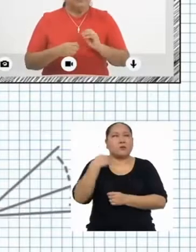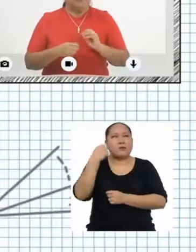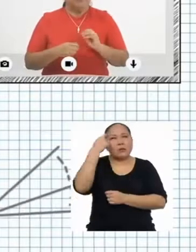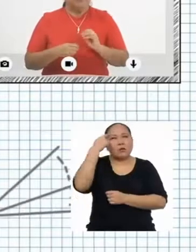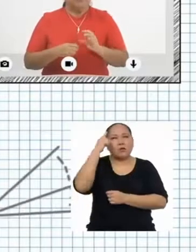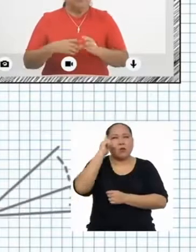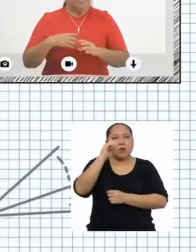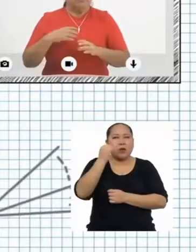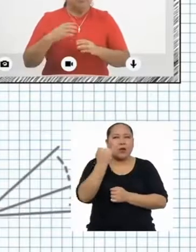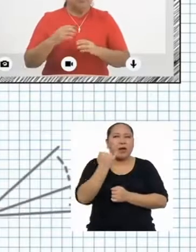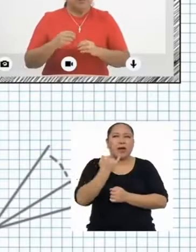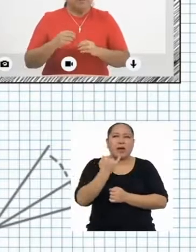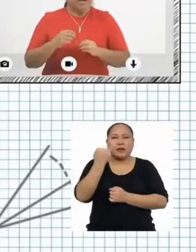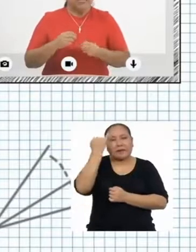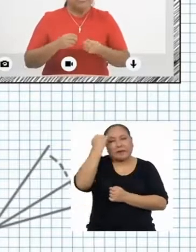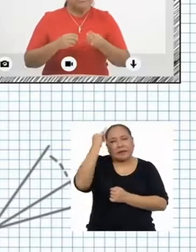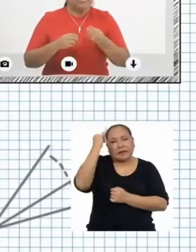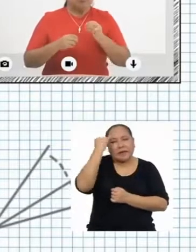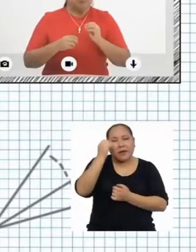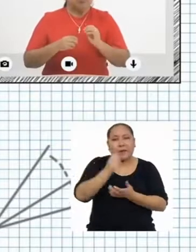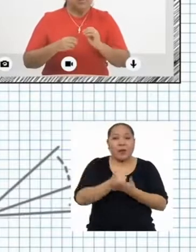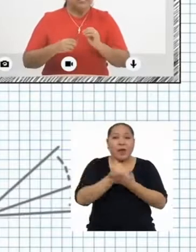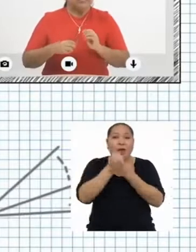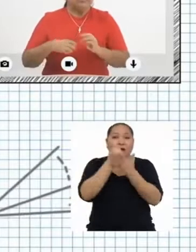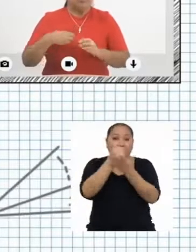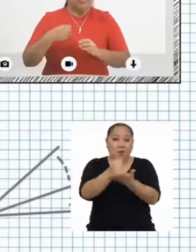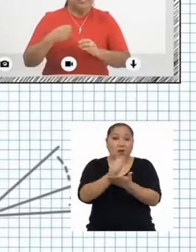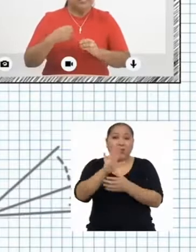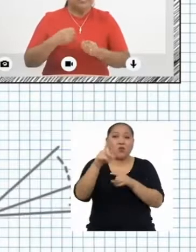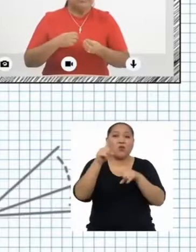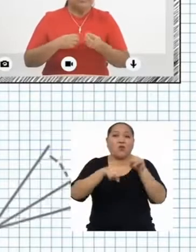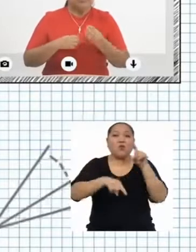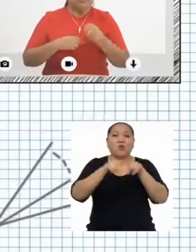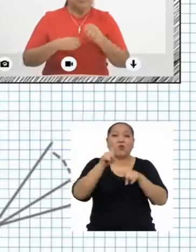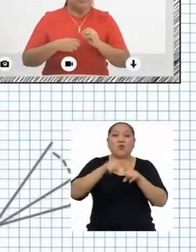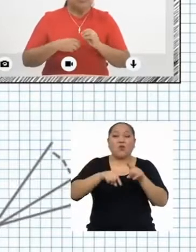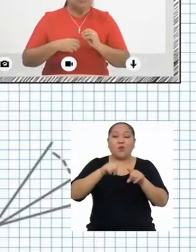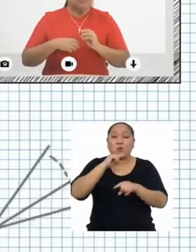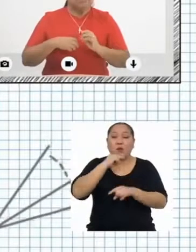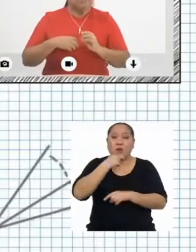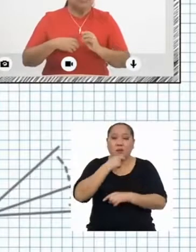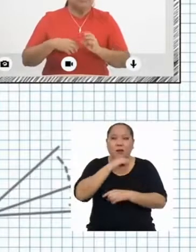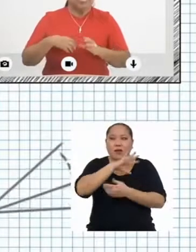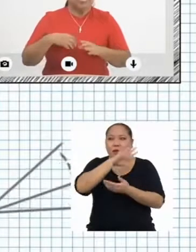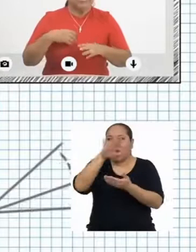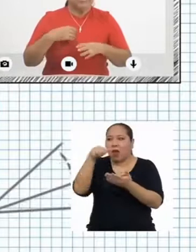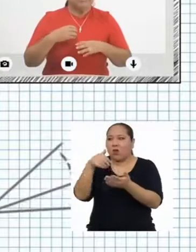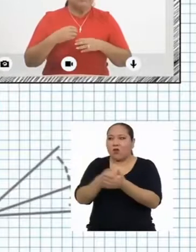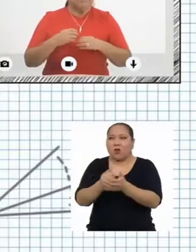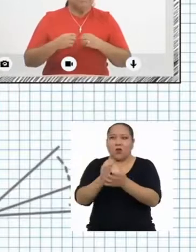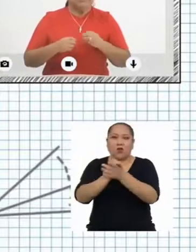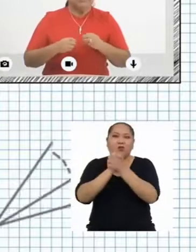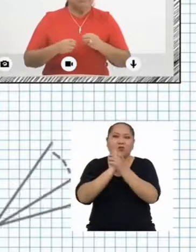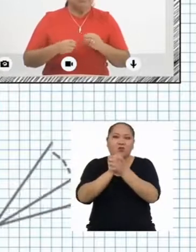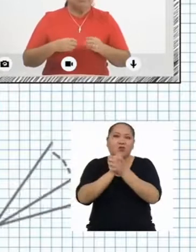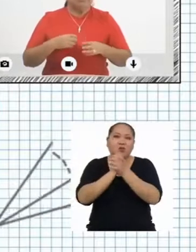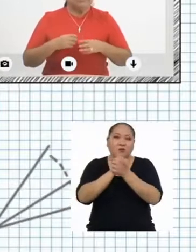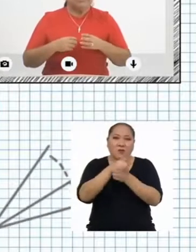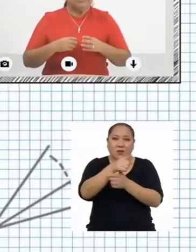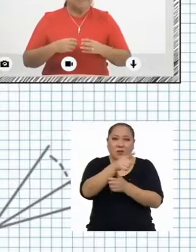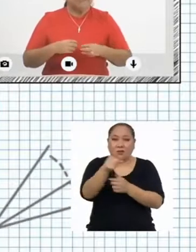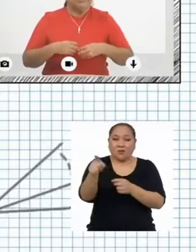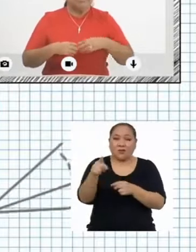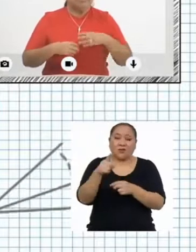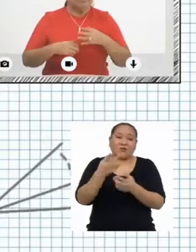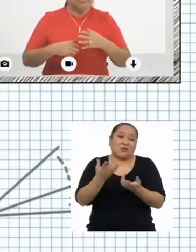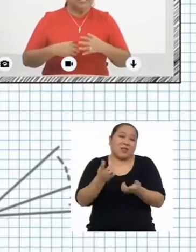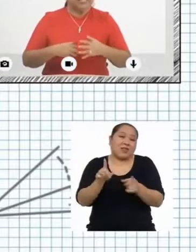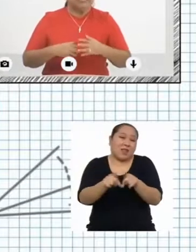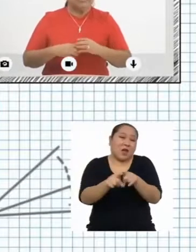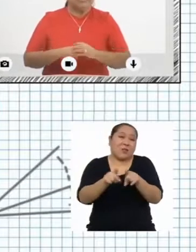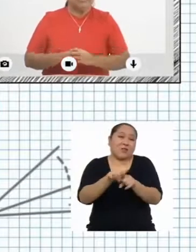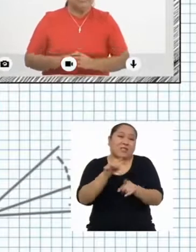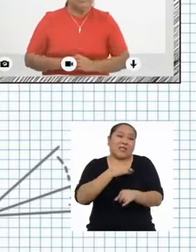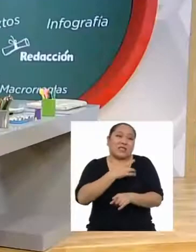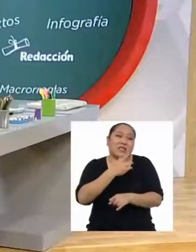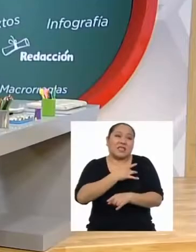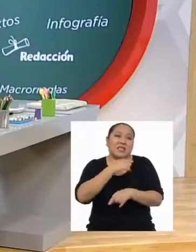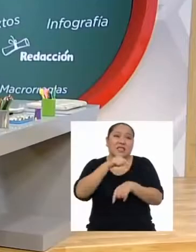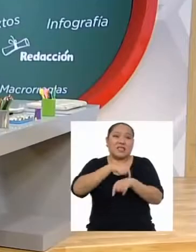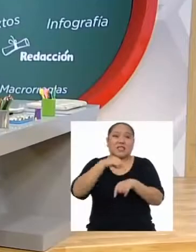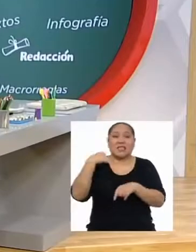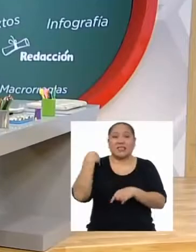para seguir ayudando a tu prima y a todas nuestras y nuestros amigos que están pasando por esta etapa de la